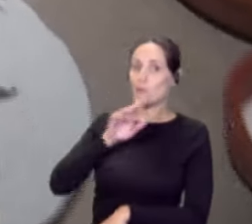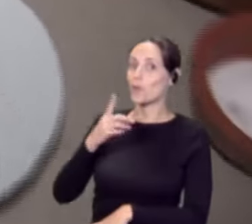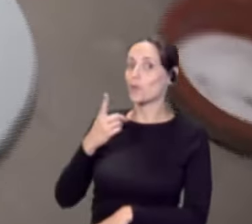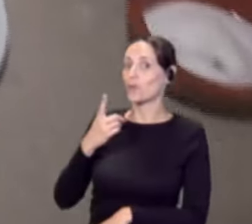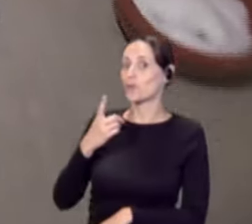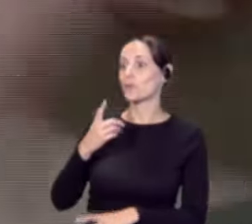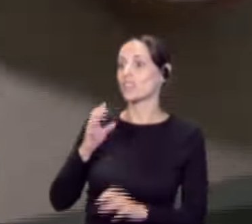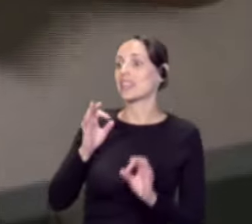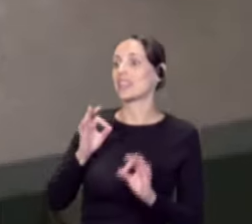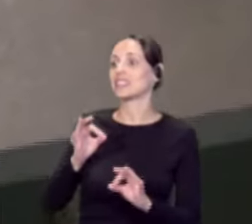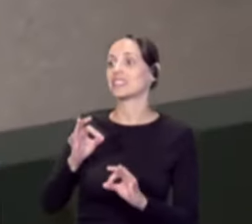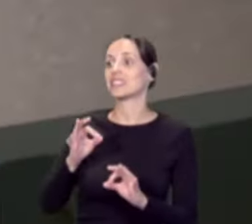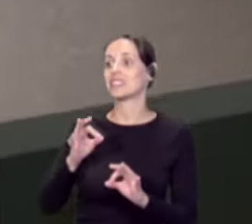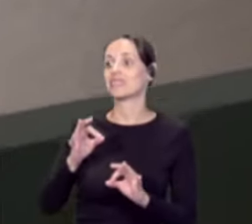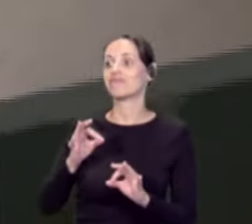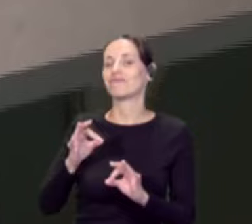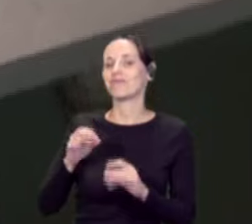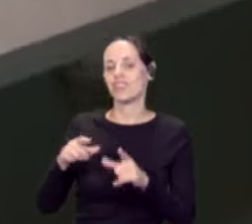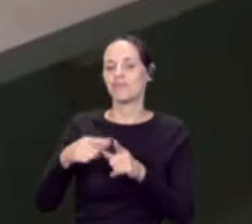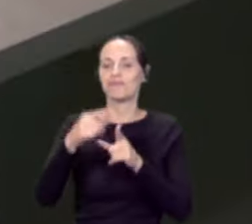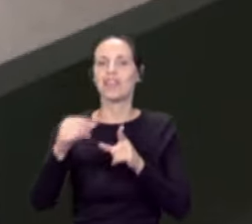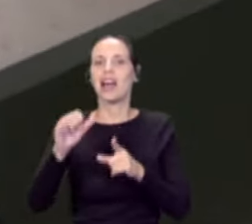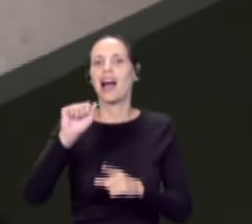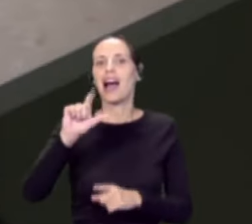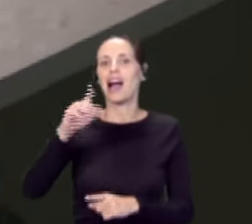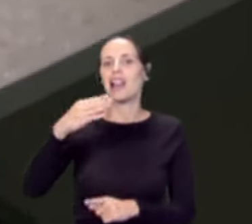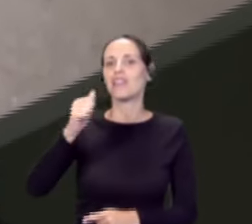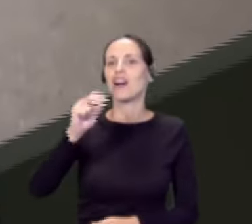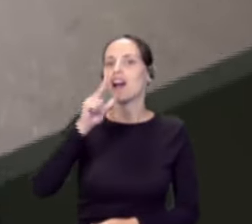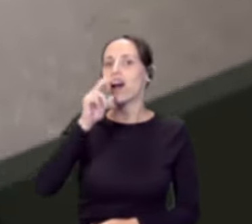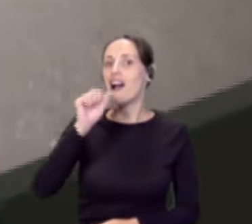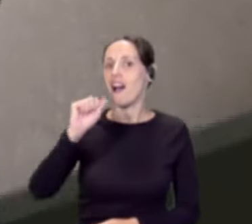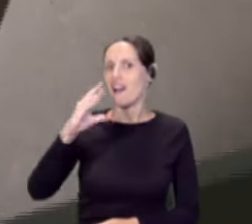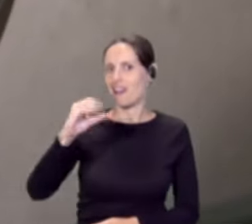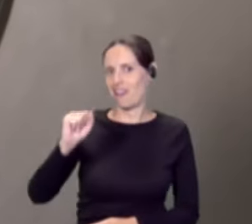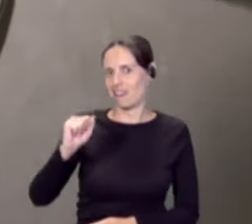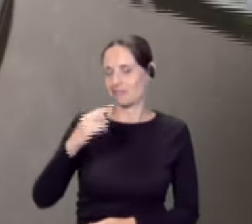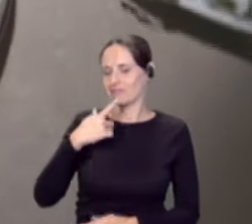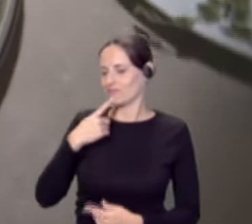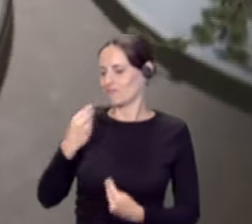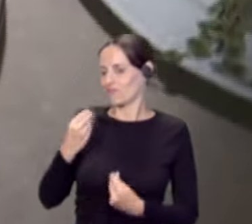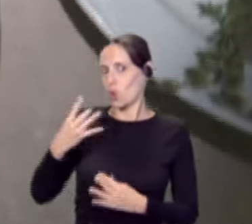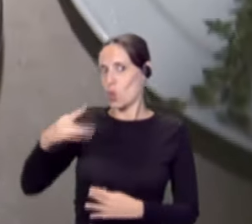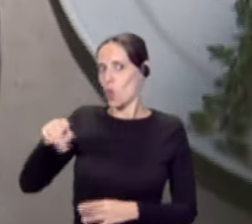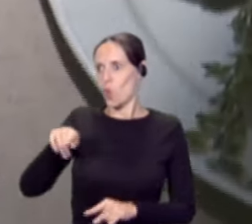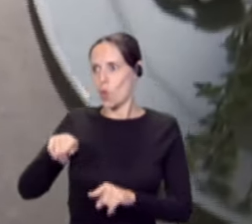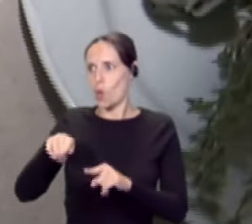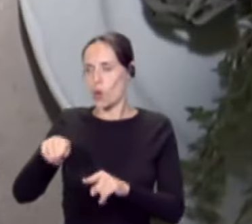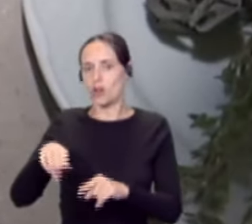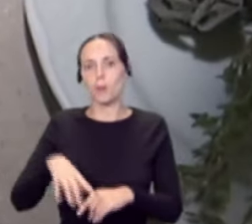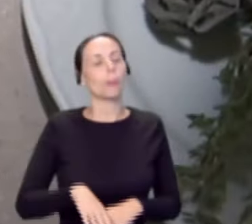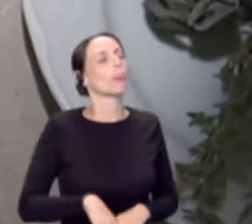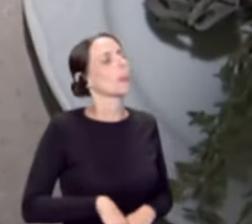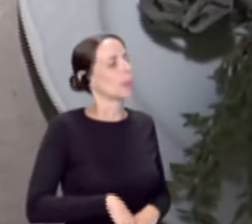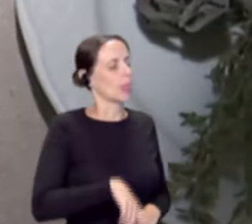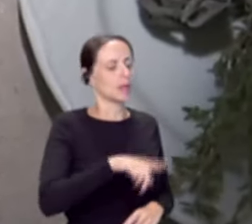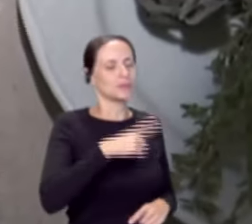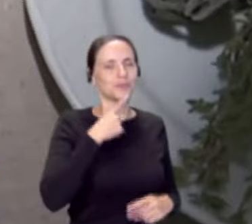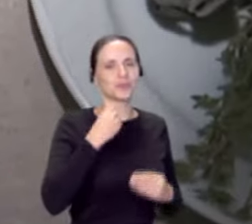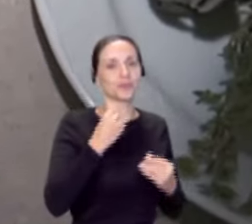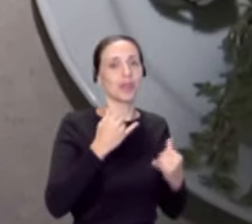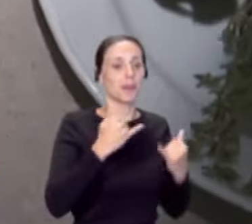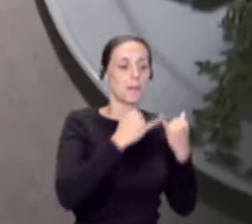el aderezo, que es la albahaca, que le da ese sabor único. Hombre, la albahaca, la verdad que da un sabor, la albahaca y la